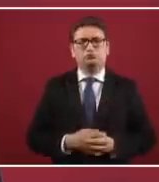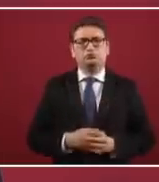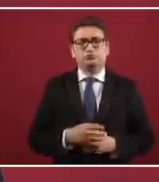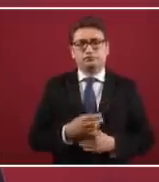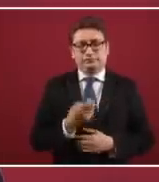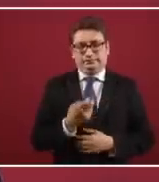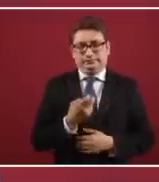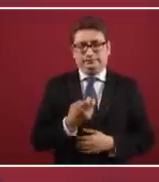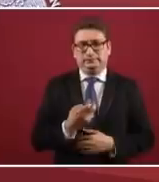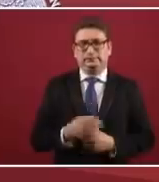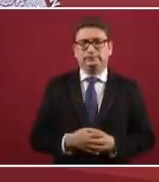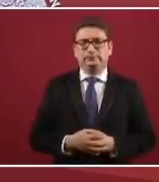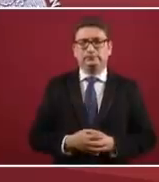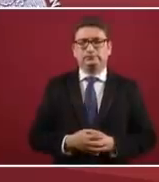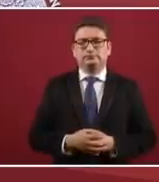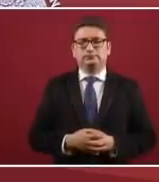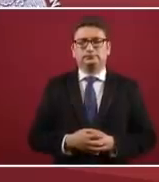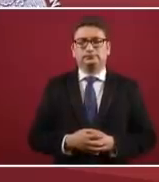en sus